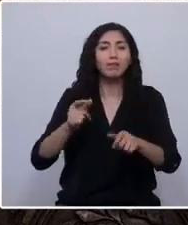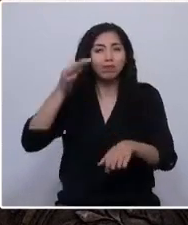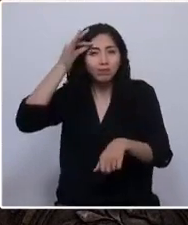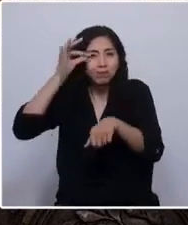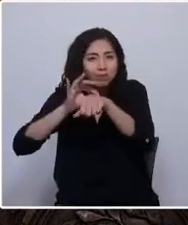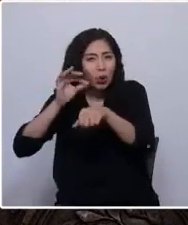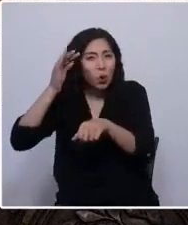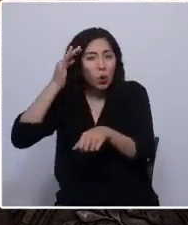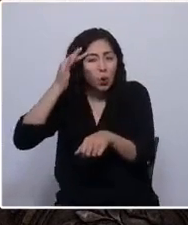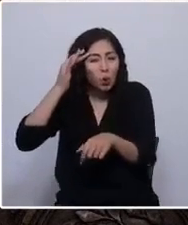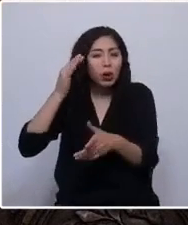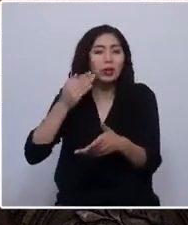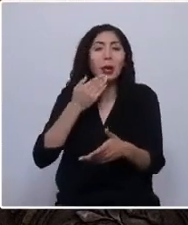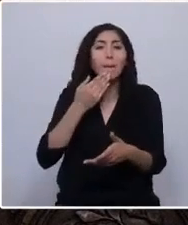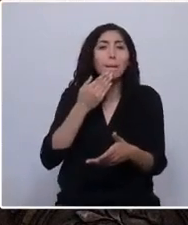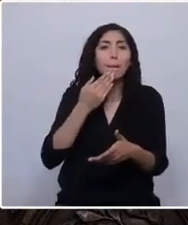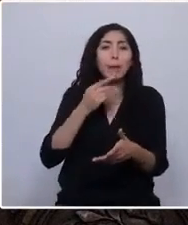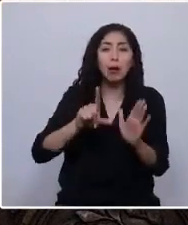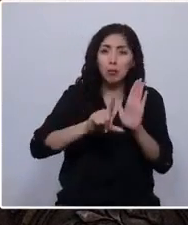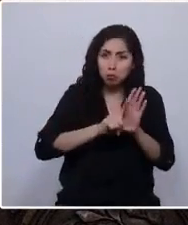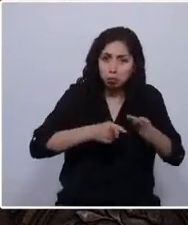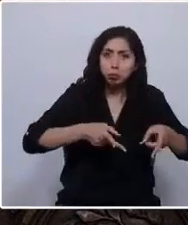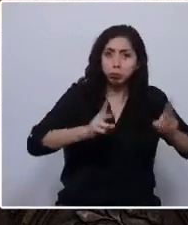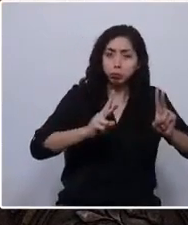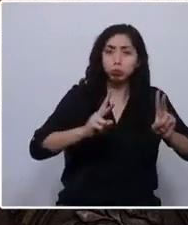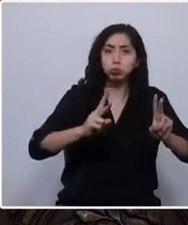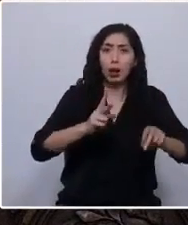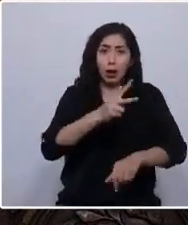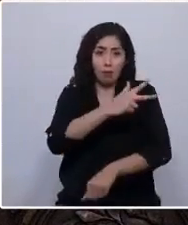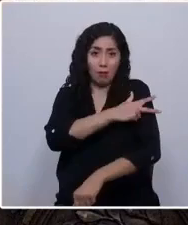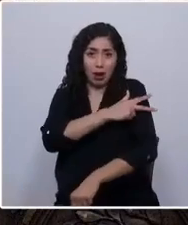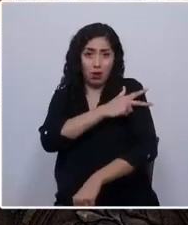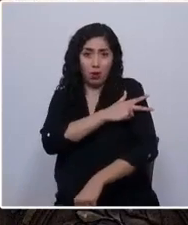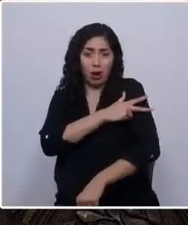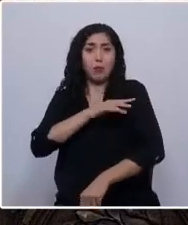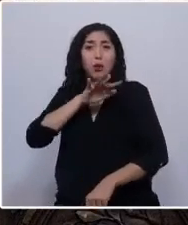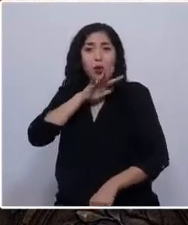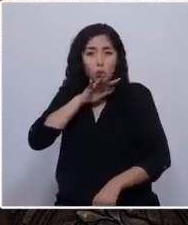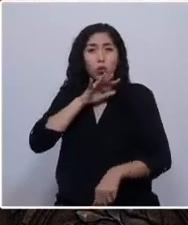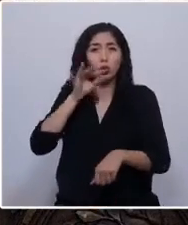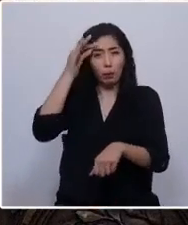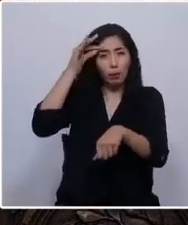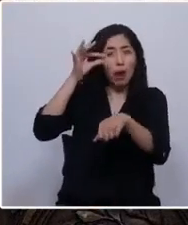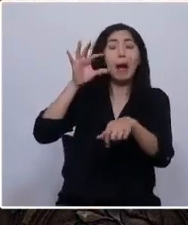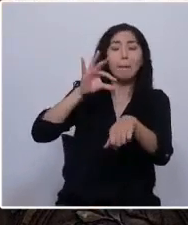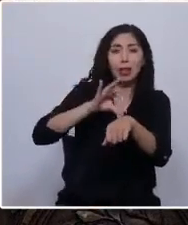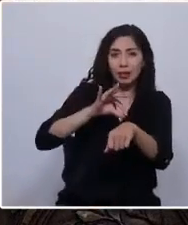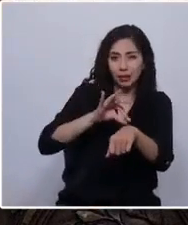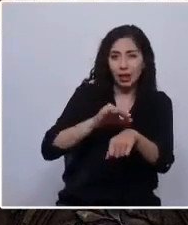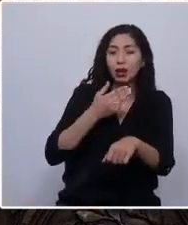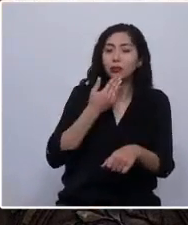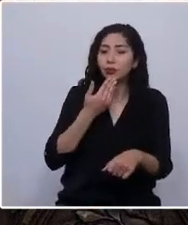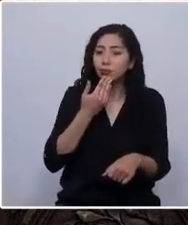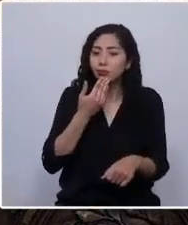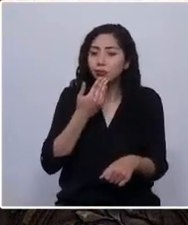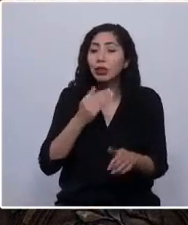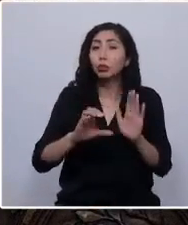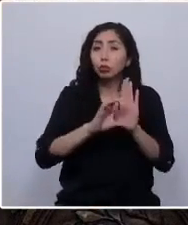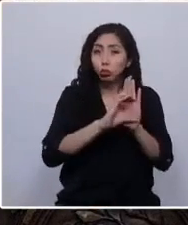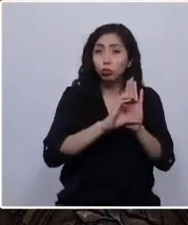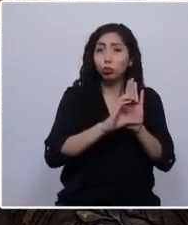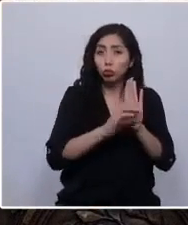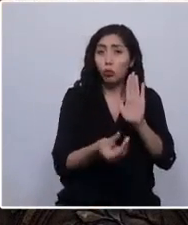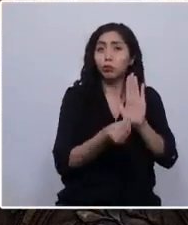despenalización de la cannabis como uso medicinal, también por el rol esencial en la definición del nuevo texto constitucional en materia de derechos